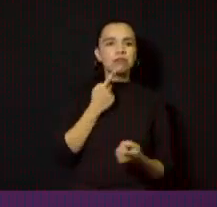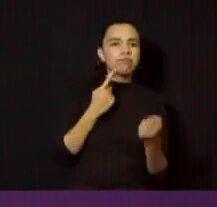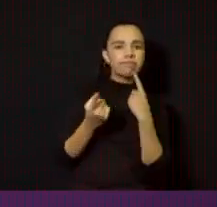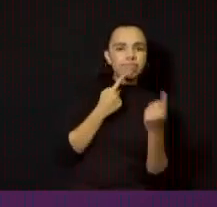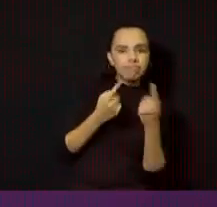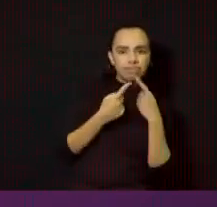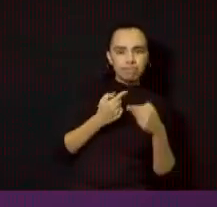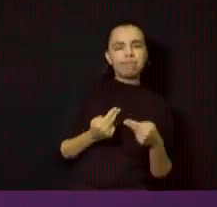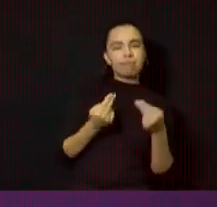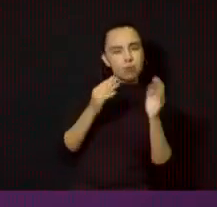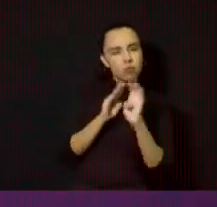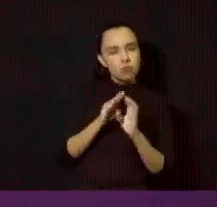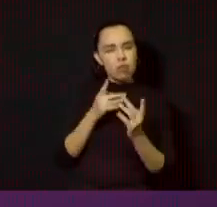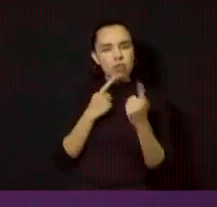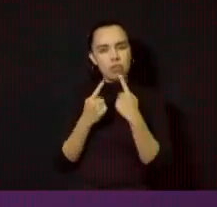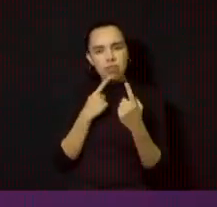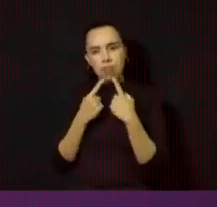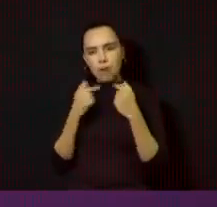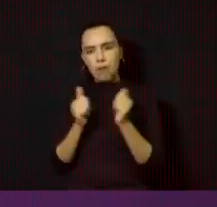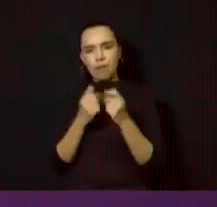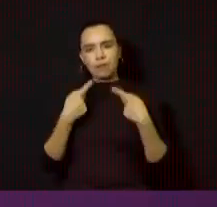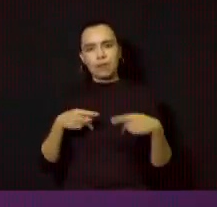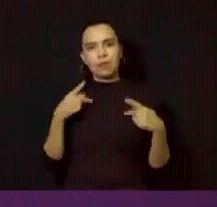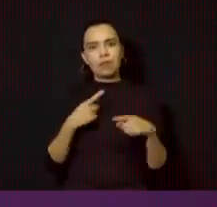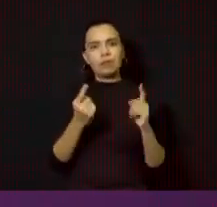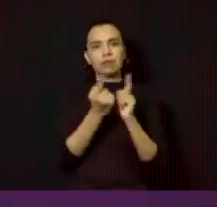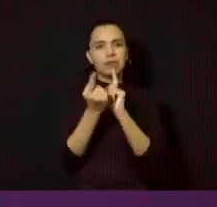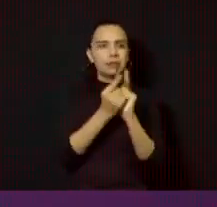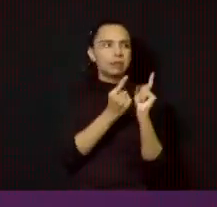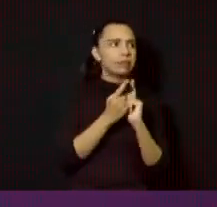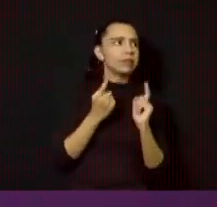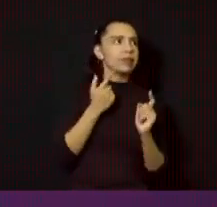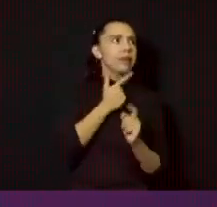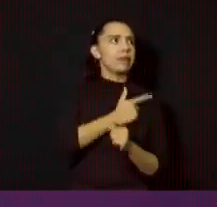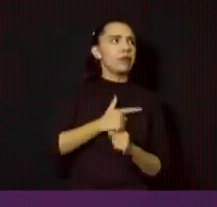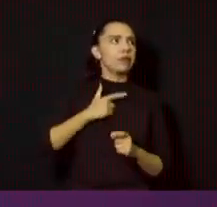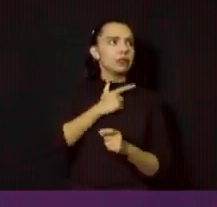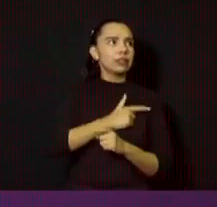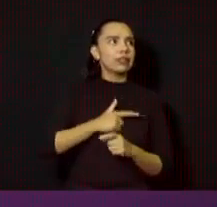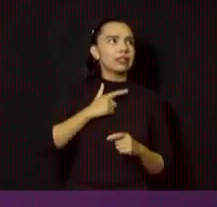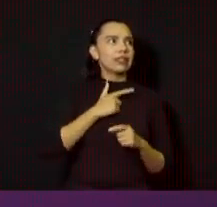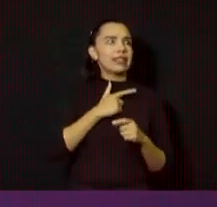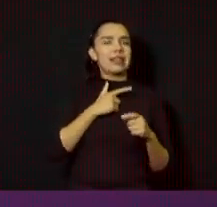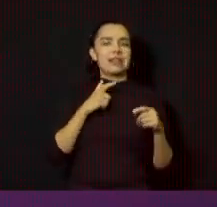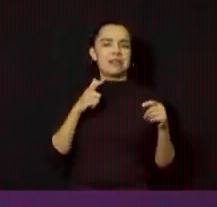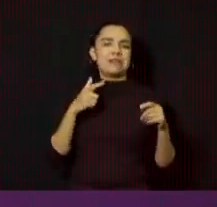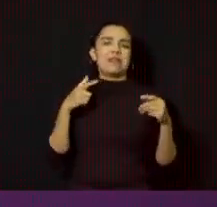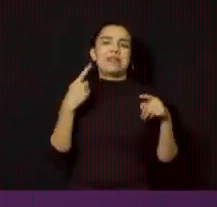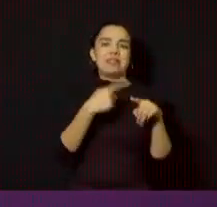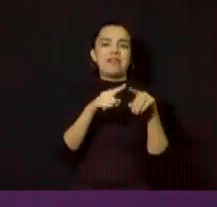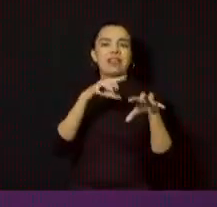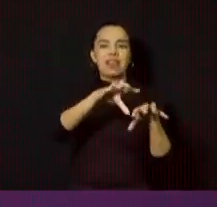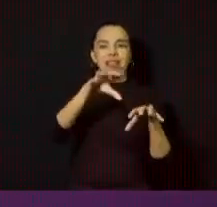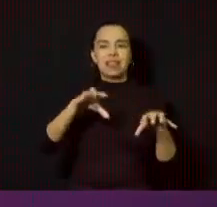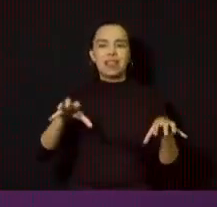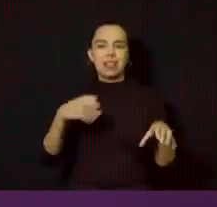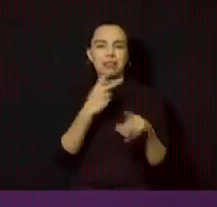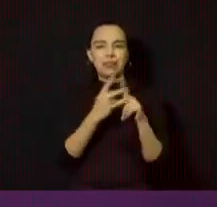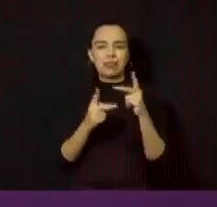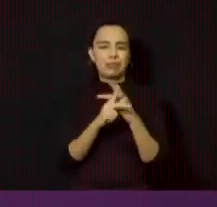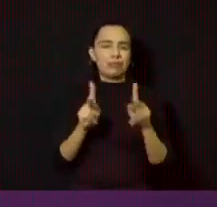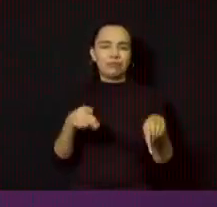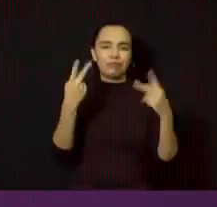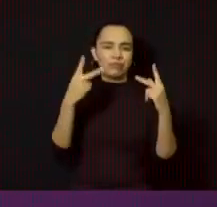gustado interactuar con la gente, me gusta ir a los mercados y todo eso, pero es parte también